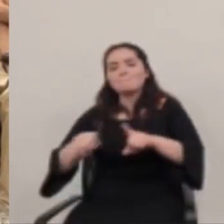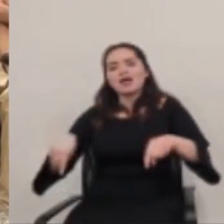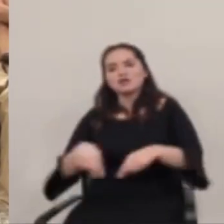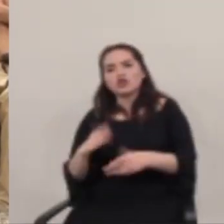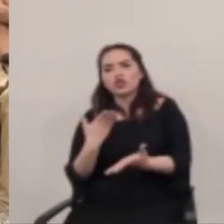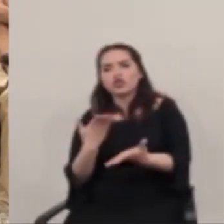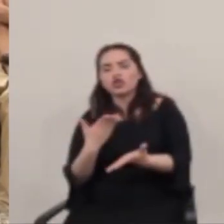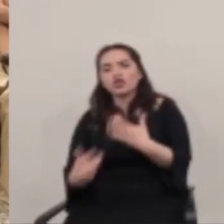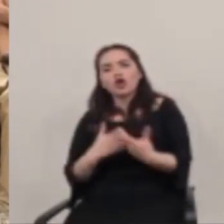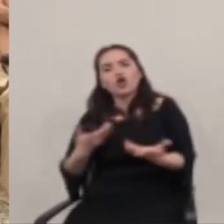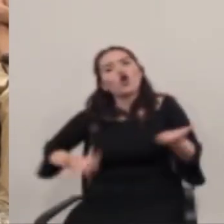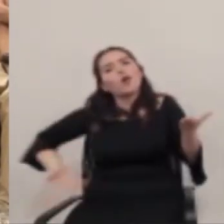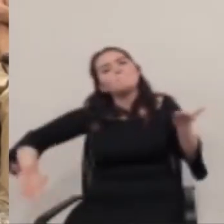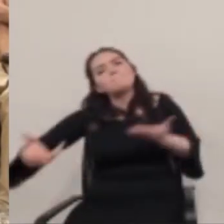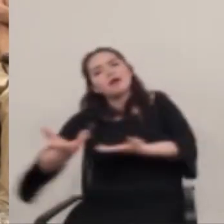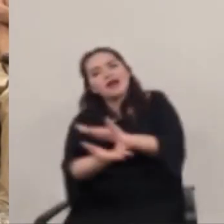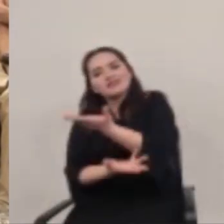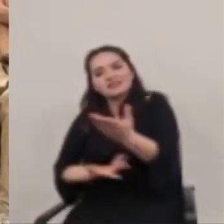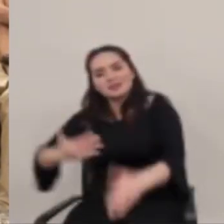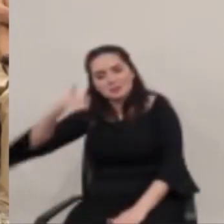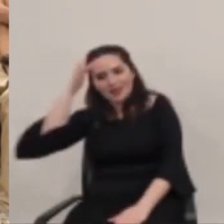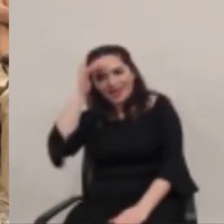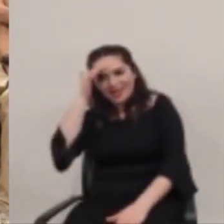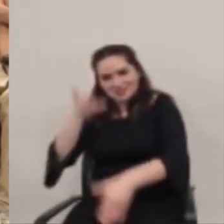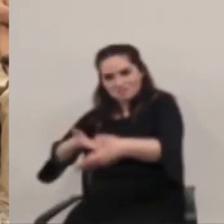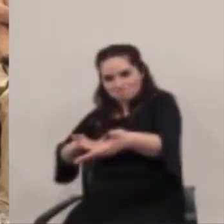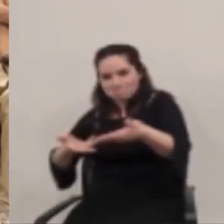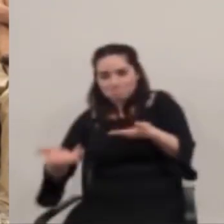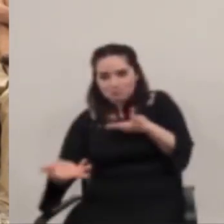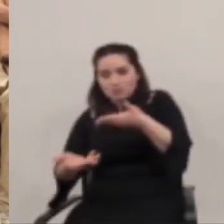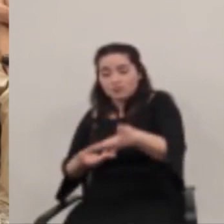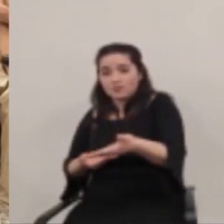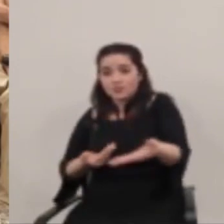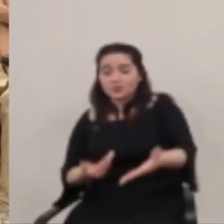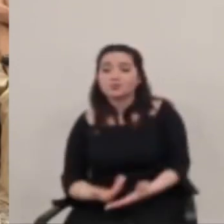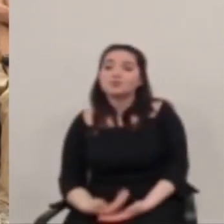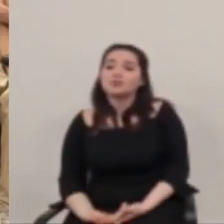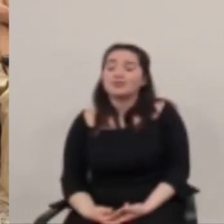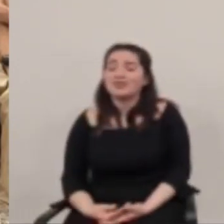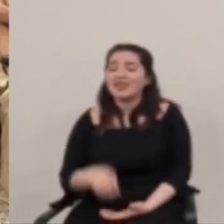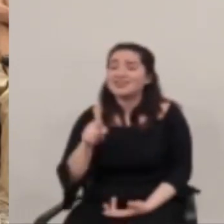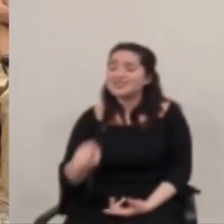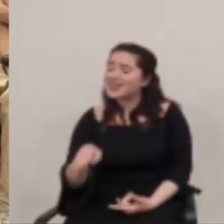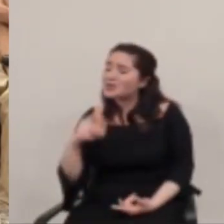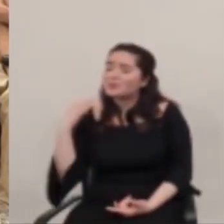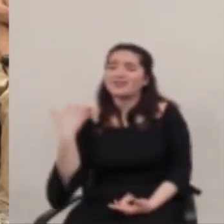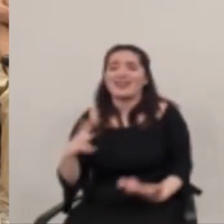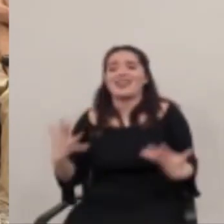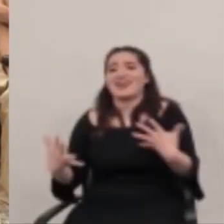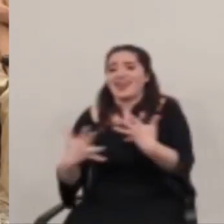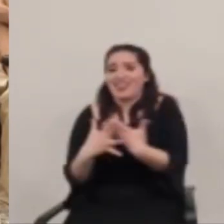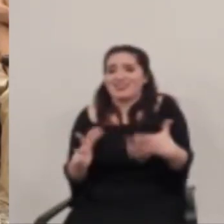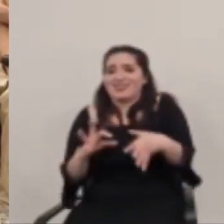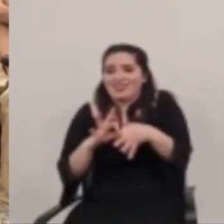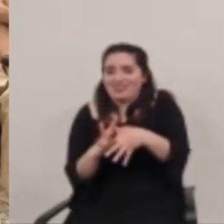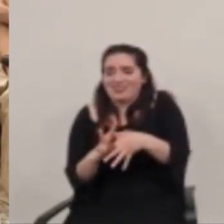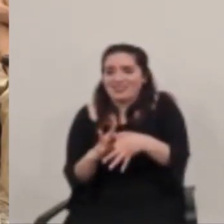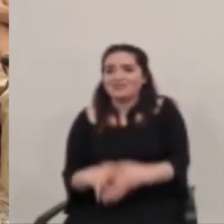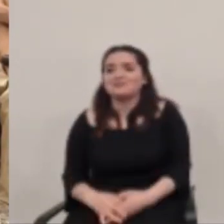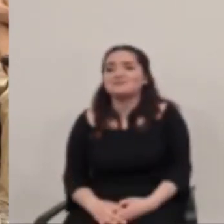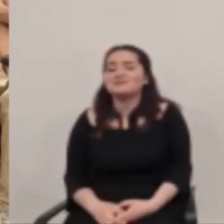hay mucho aprendizaje colaborativo ahí. Y precisamente la red aquí es la clave. Y una de las cosas que desde la